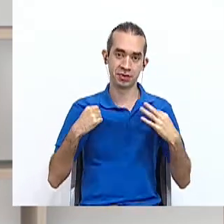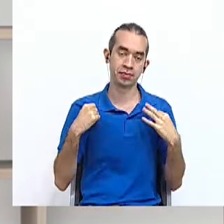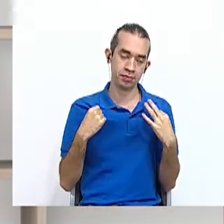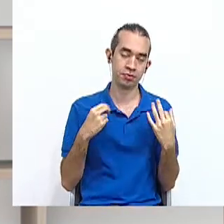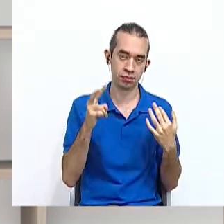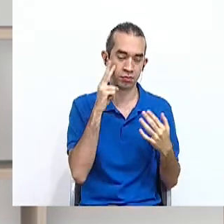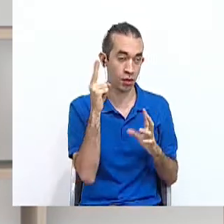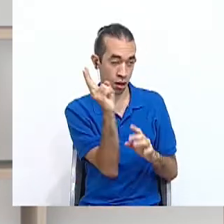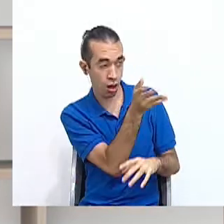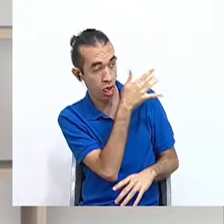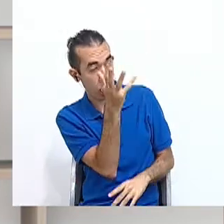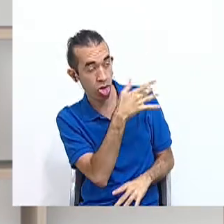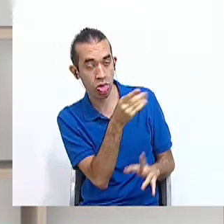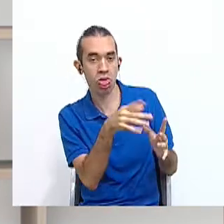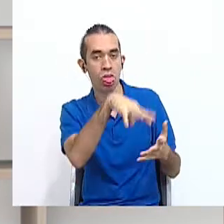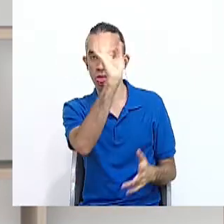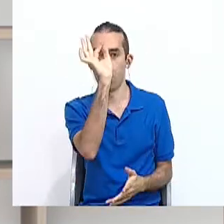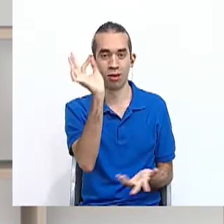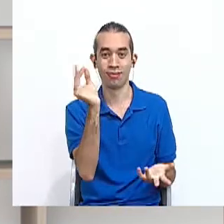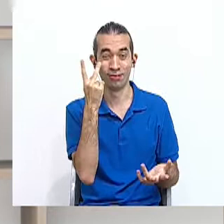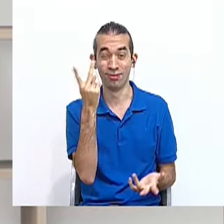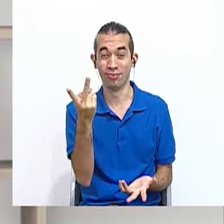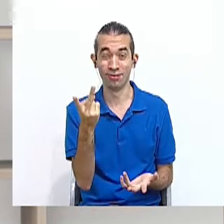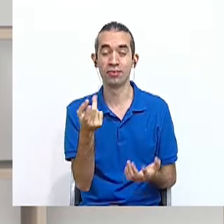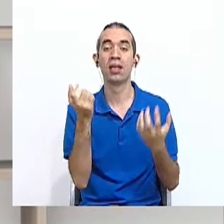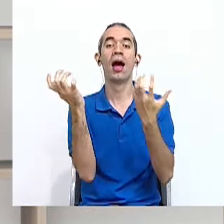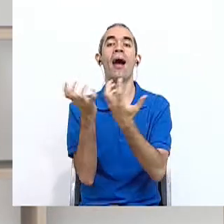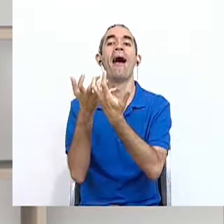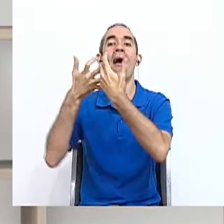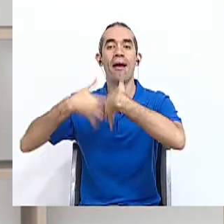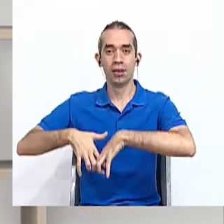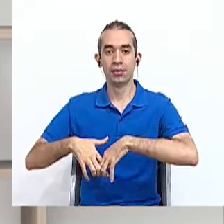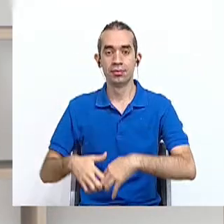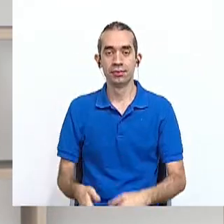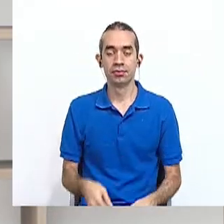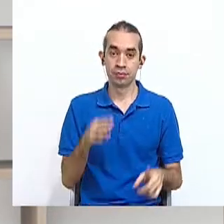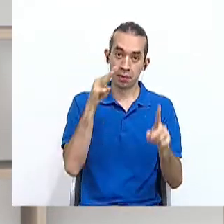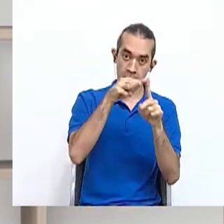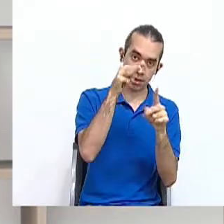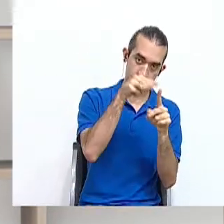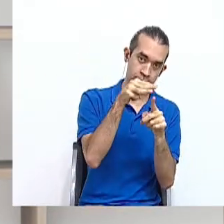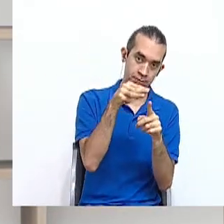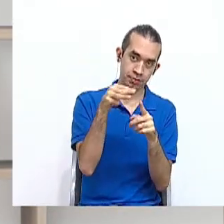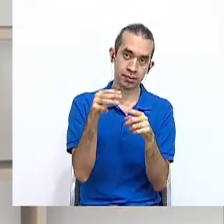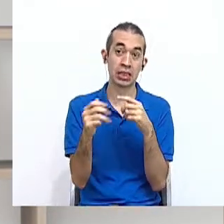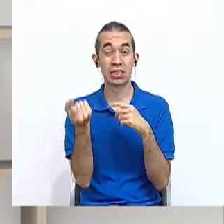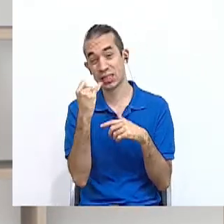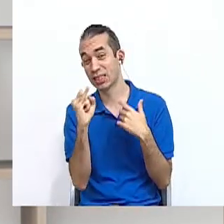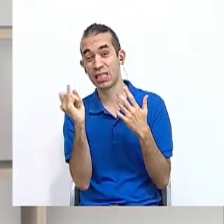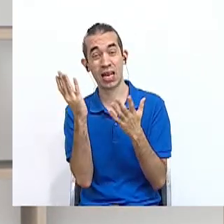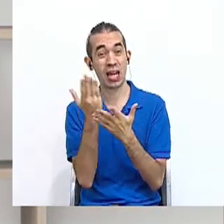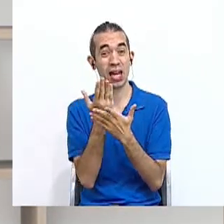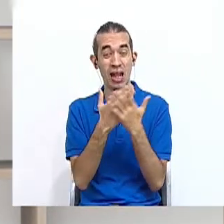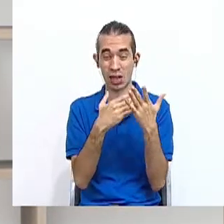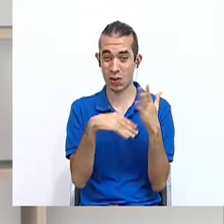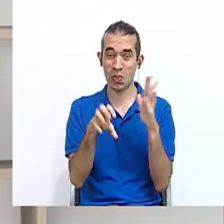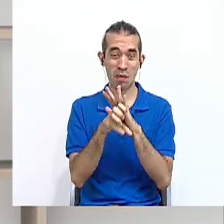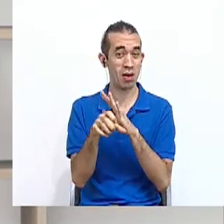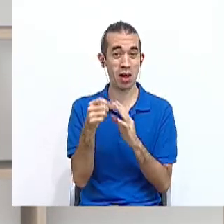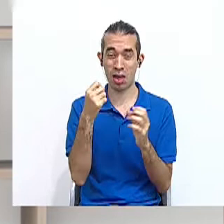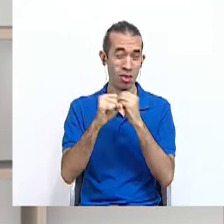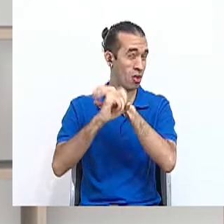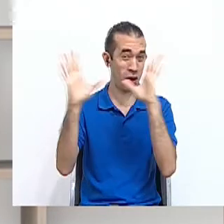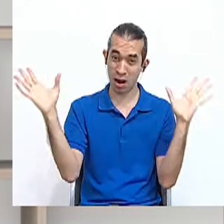camisa y no la encontró. Muy bien, el texto puede tener mensaje, pero al no ser claro, se convierte en un